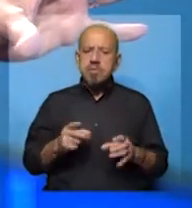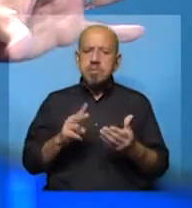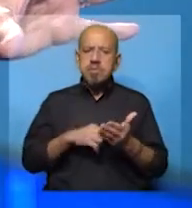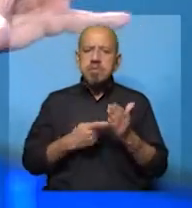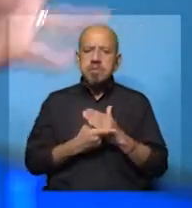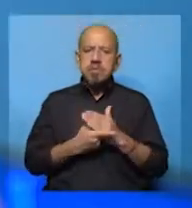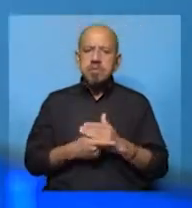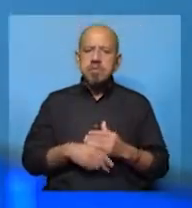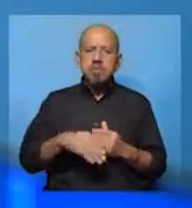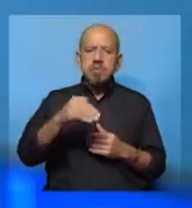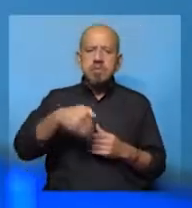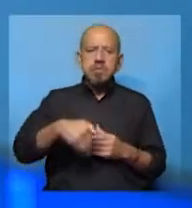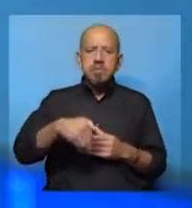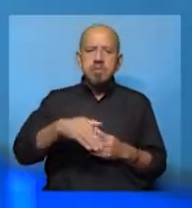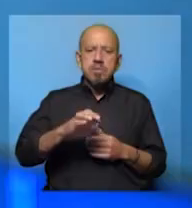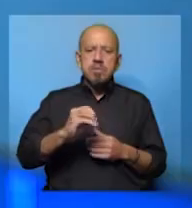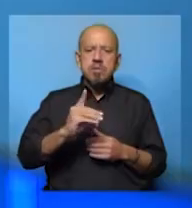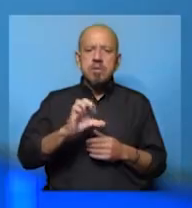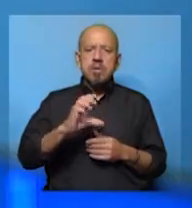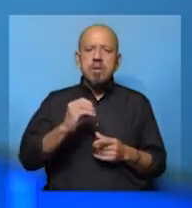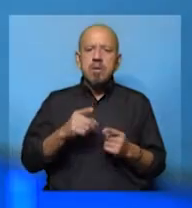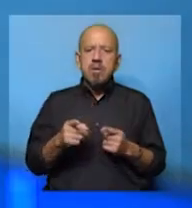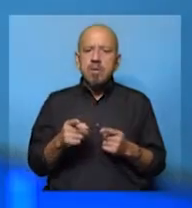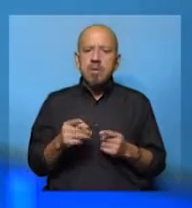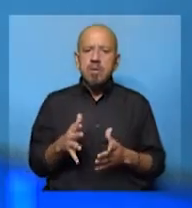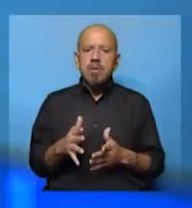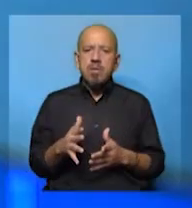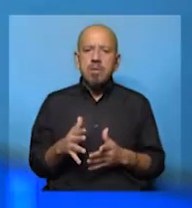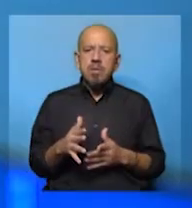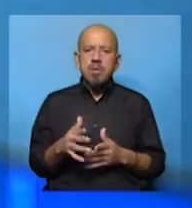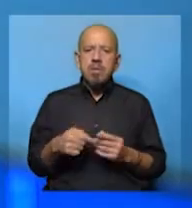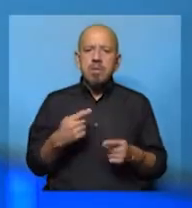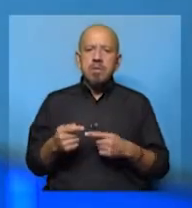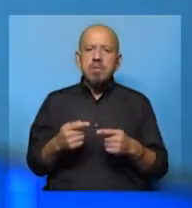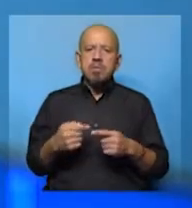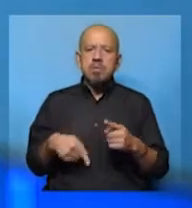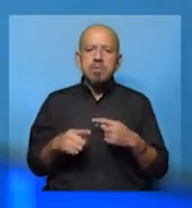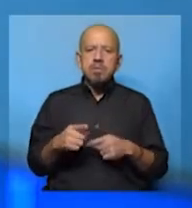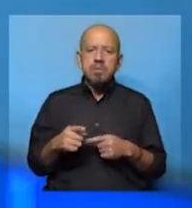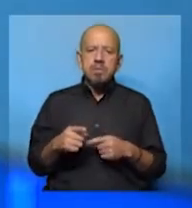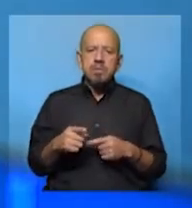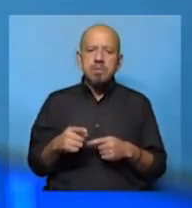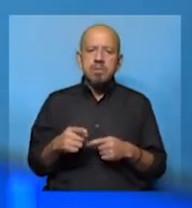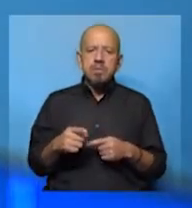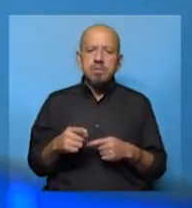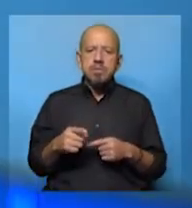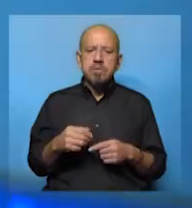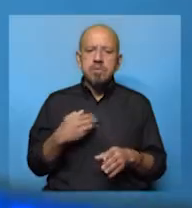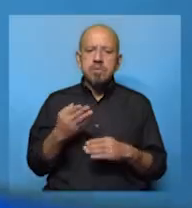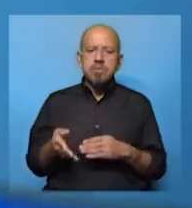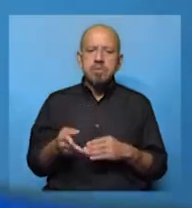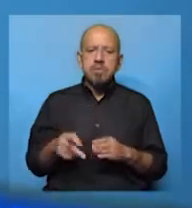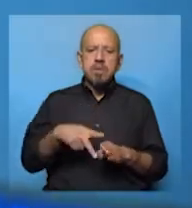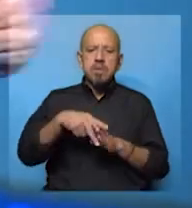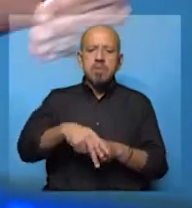del mercado modelo y estaba el proyecto de eh seguir este Mariano estapé hasta el el hipódromo de